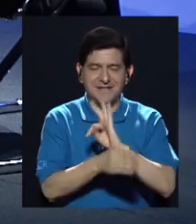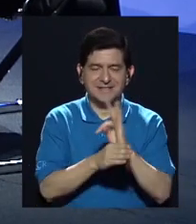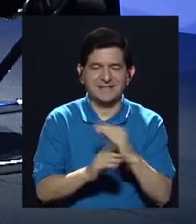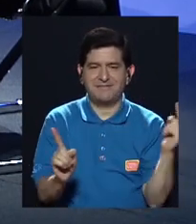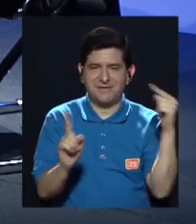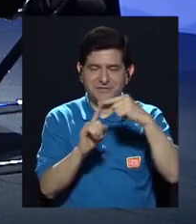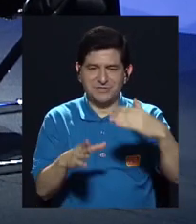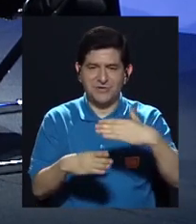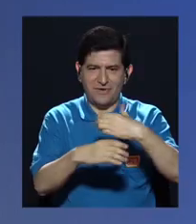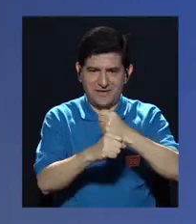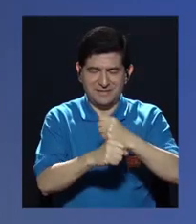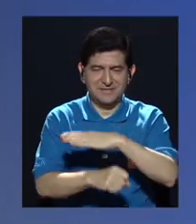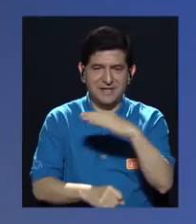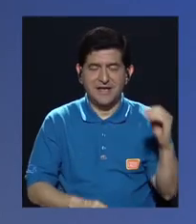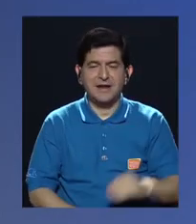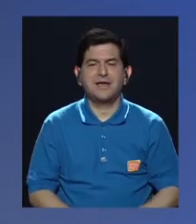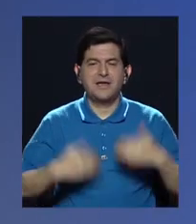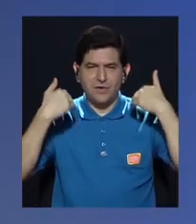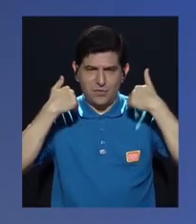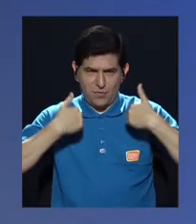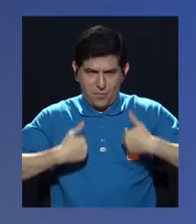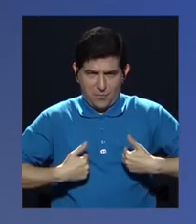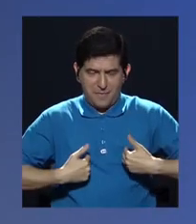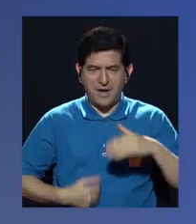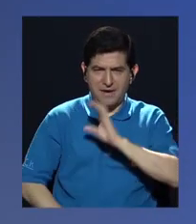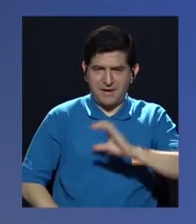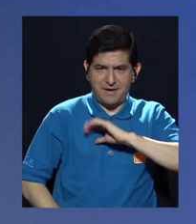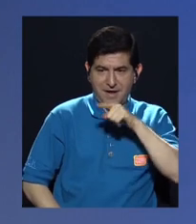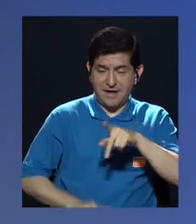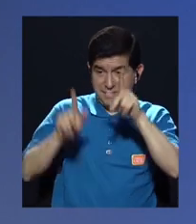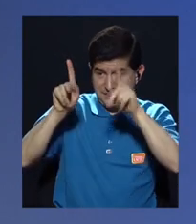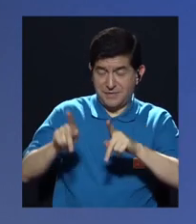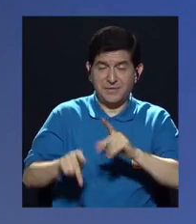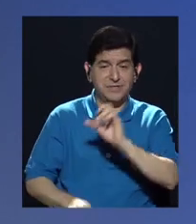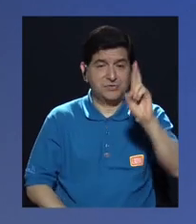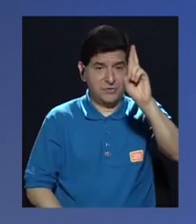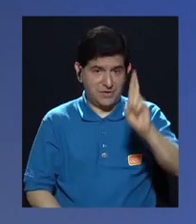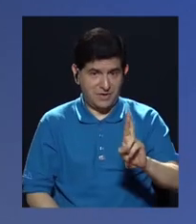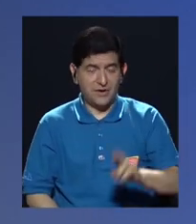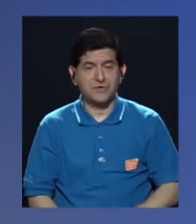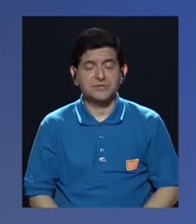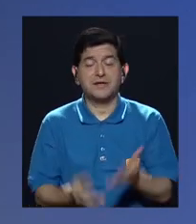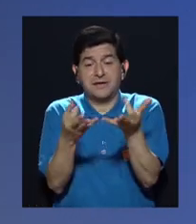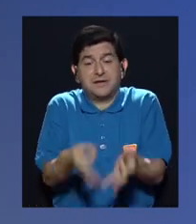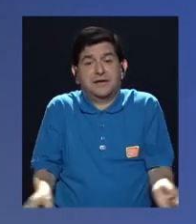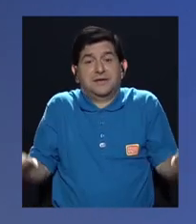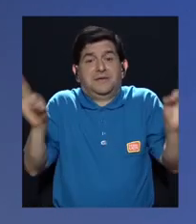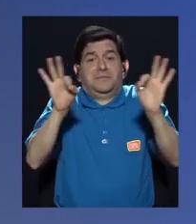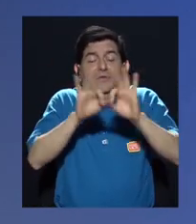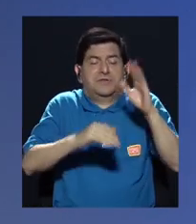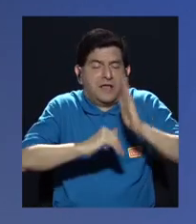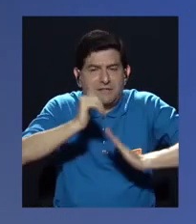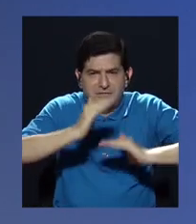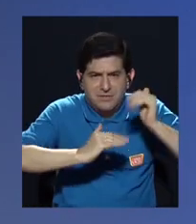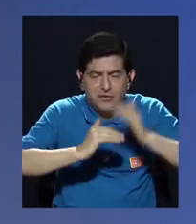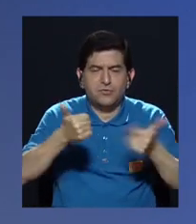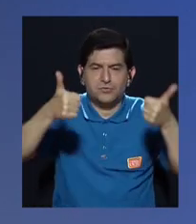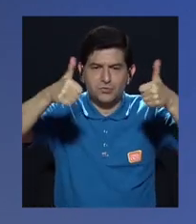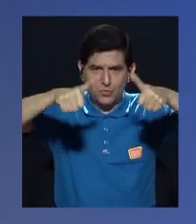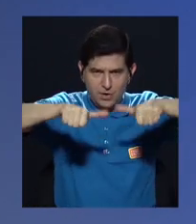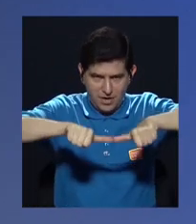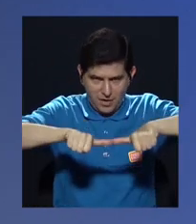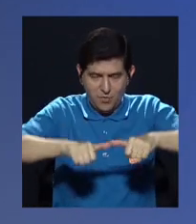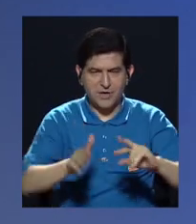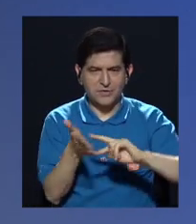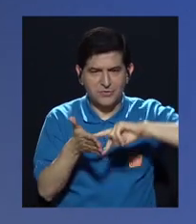televisión con sentido y también humanizar a ese personaje que en la Costa Rica ha sido fundamental para construir un